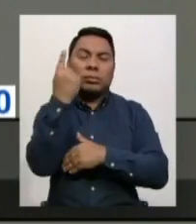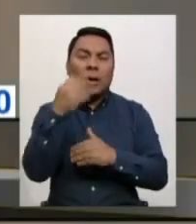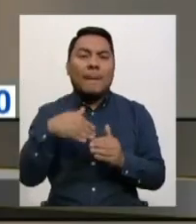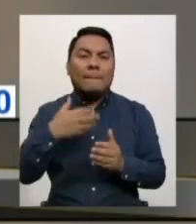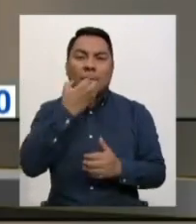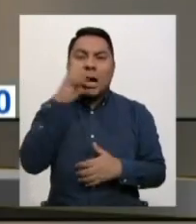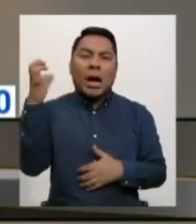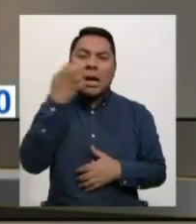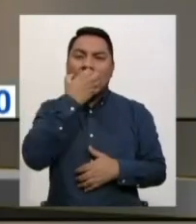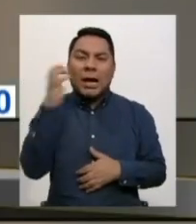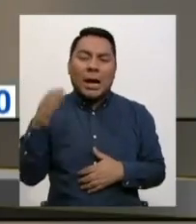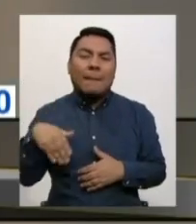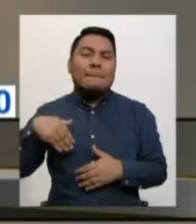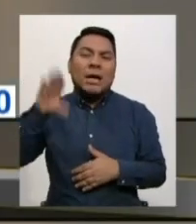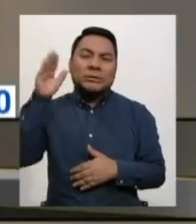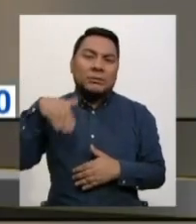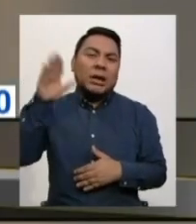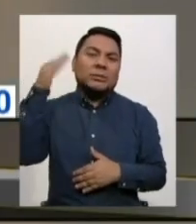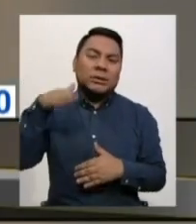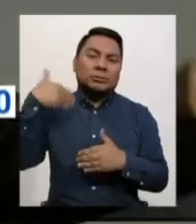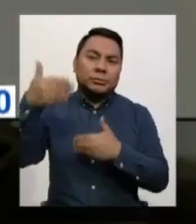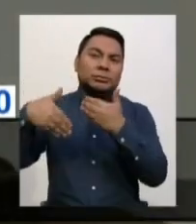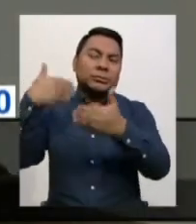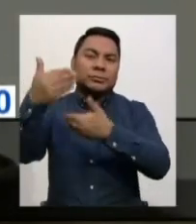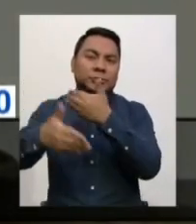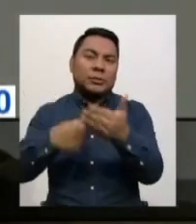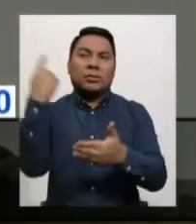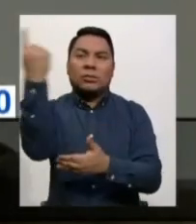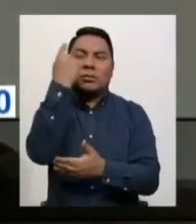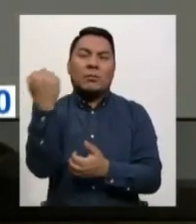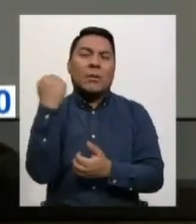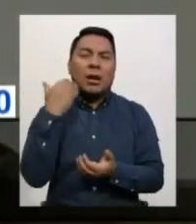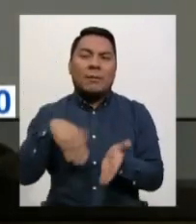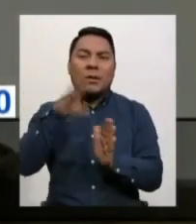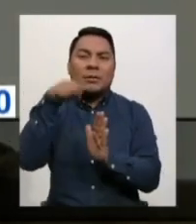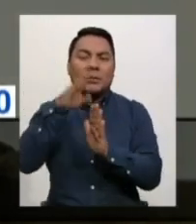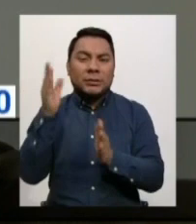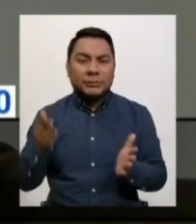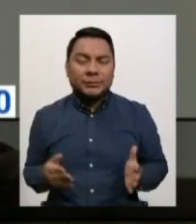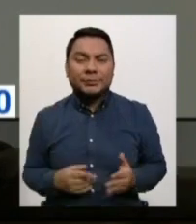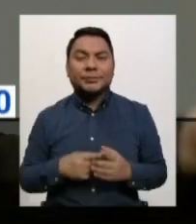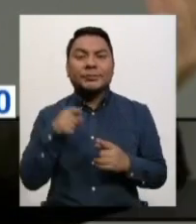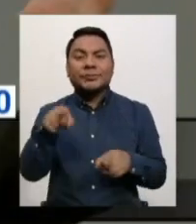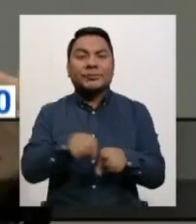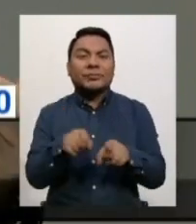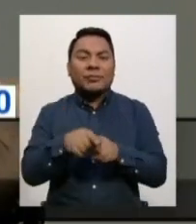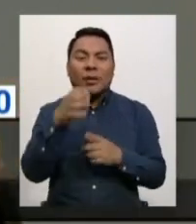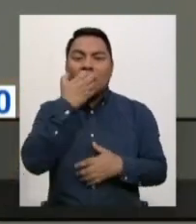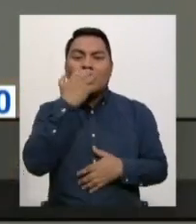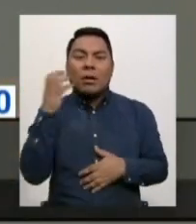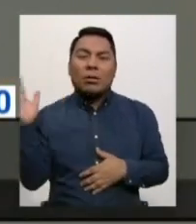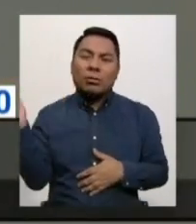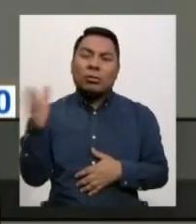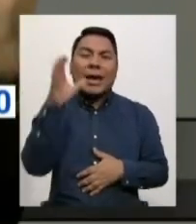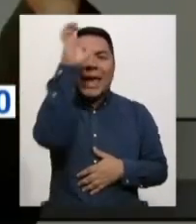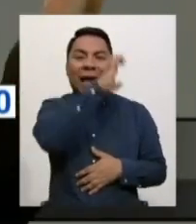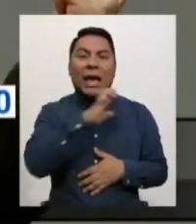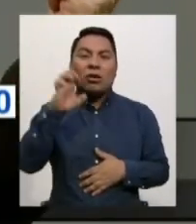caluroso. Todo desastre es récord ahora. Sí. Hablan de la ola de calor Lucifer en